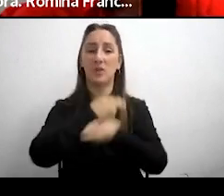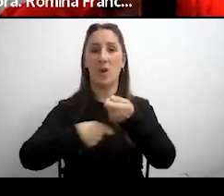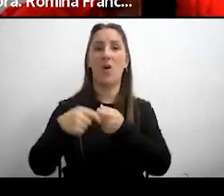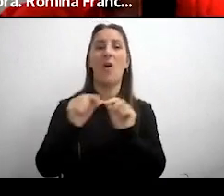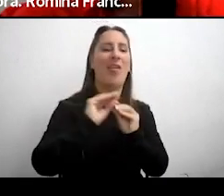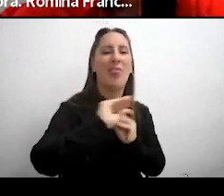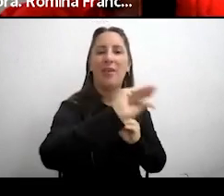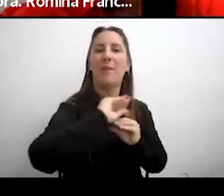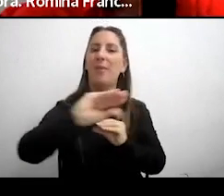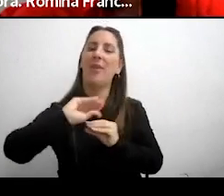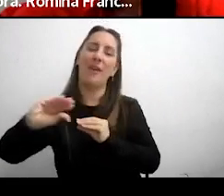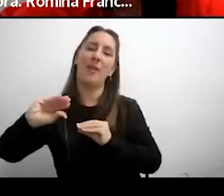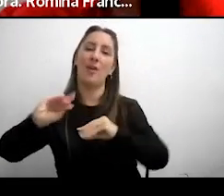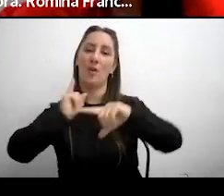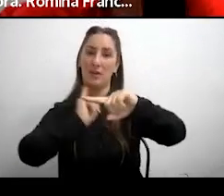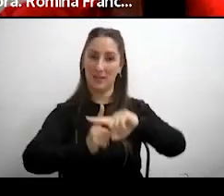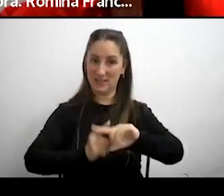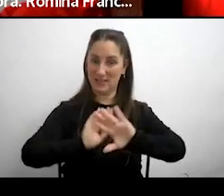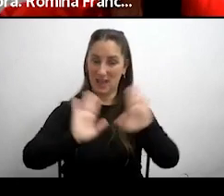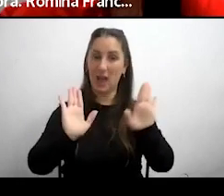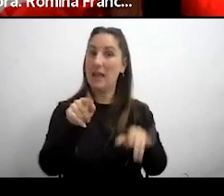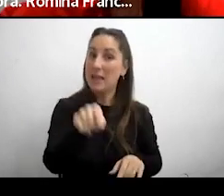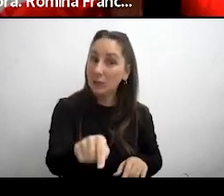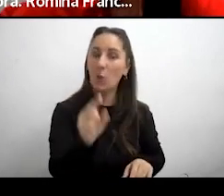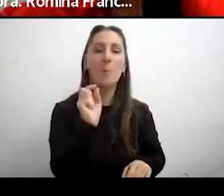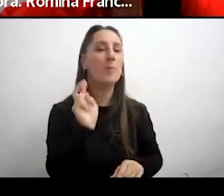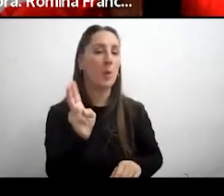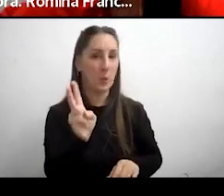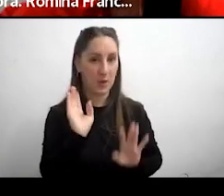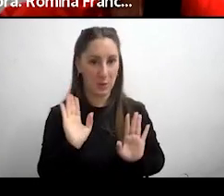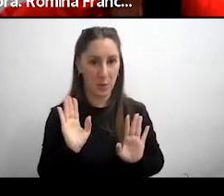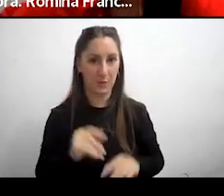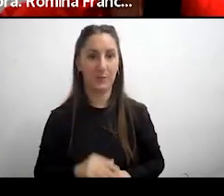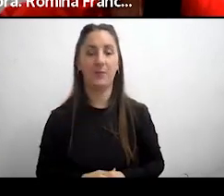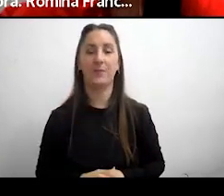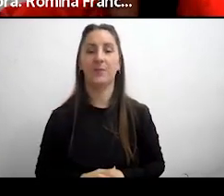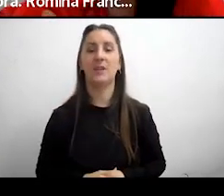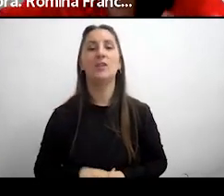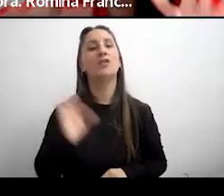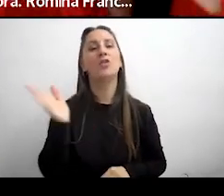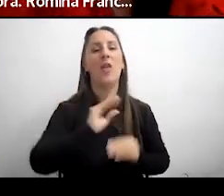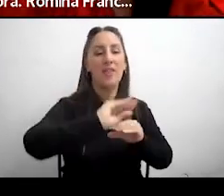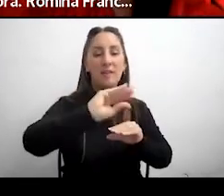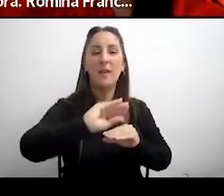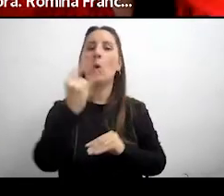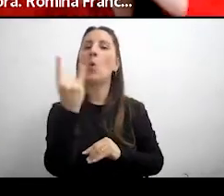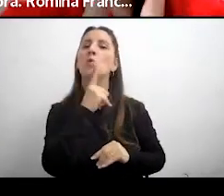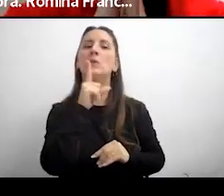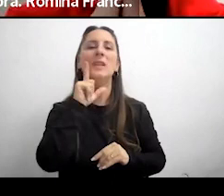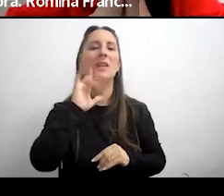sobre utilidades líquidas y realizadas y está prohibido el adelanto de dividendos de utilidades. Pero en el caso